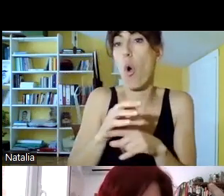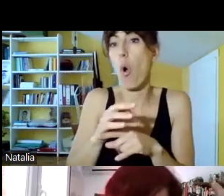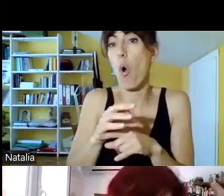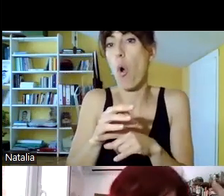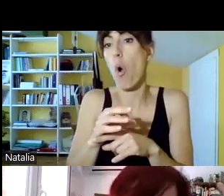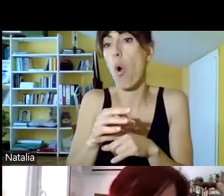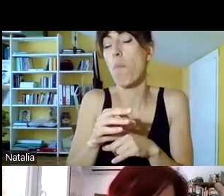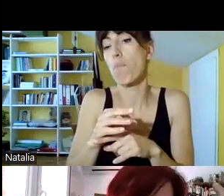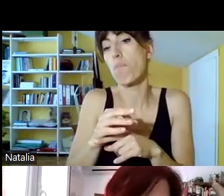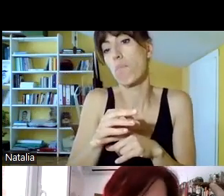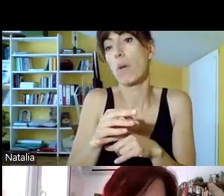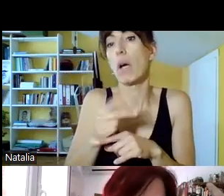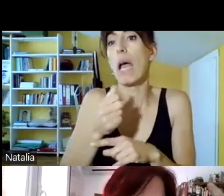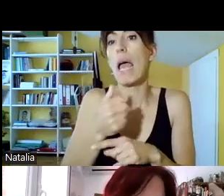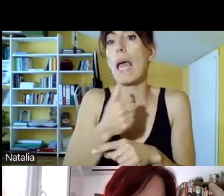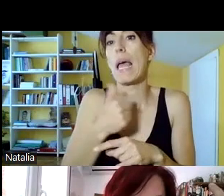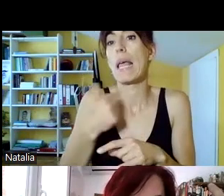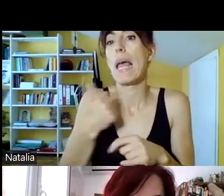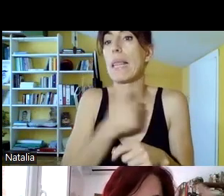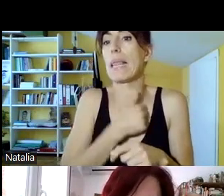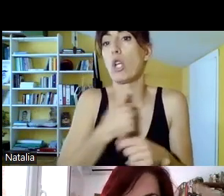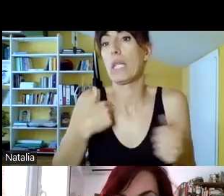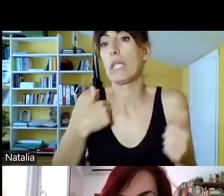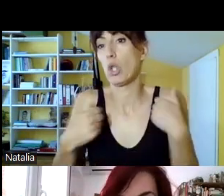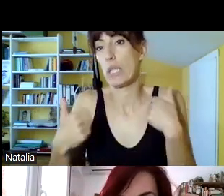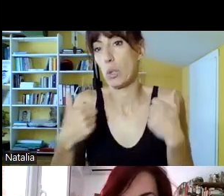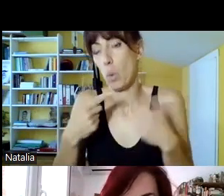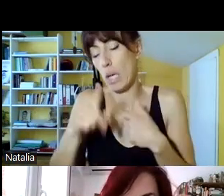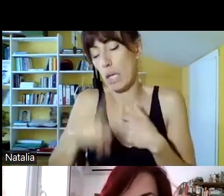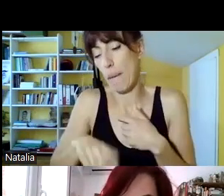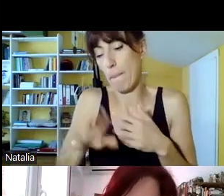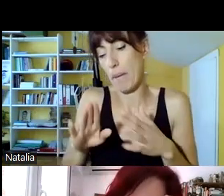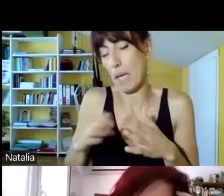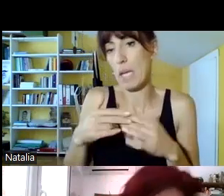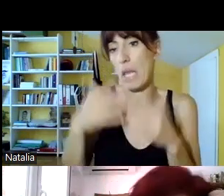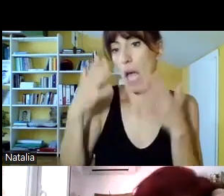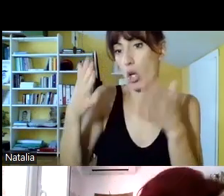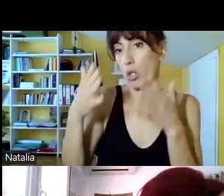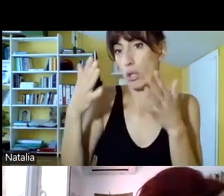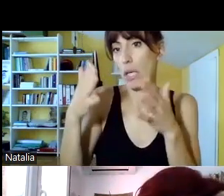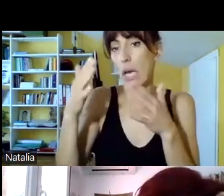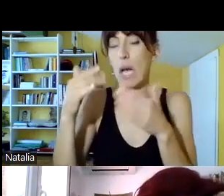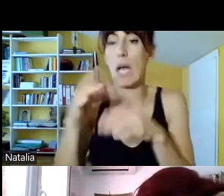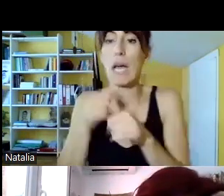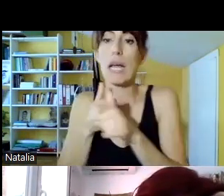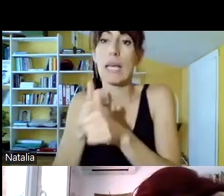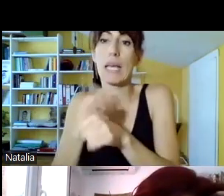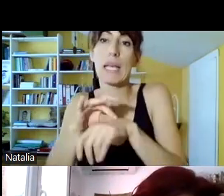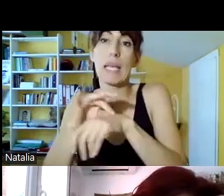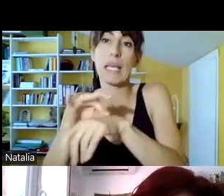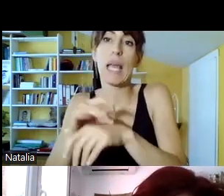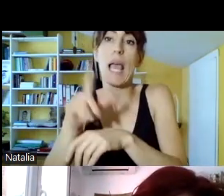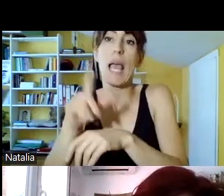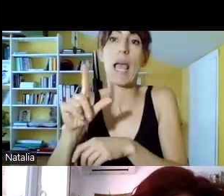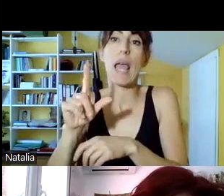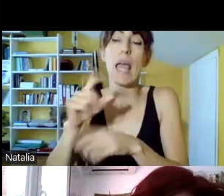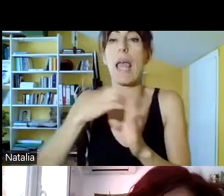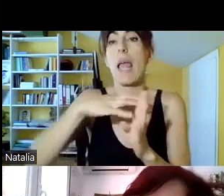las pacientes, que es algo que también se hace con frecuencia y que es lo que recomiendan las guías de atención a personas LGTBI,